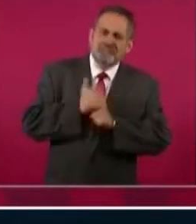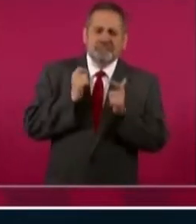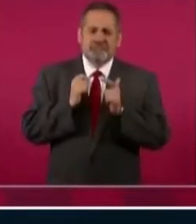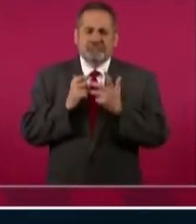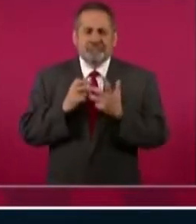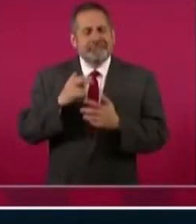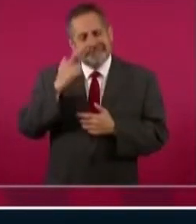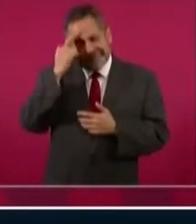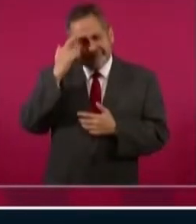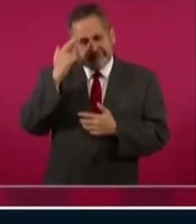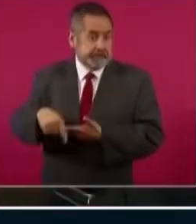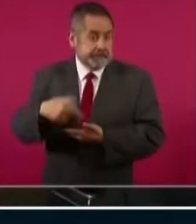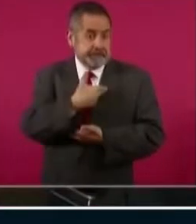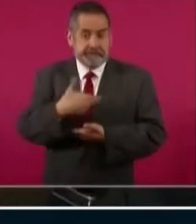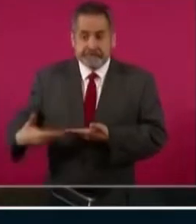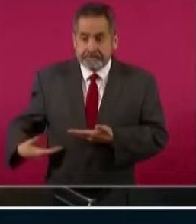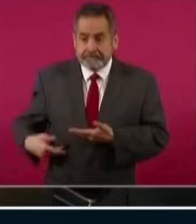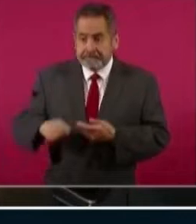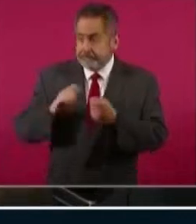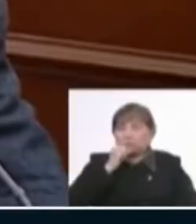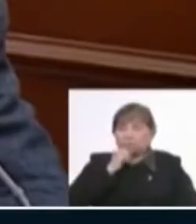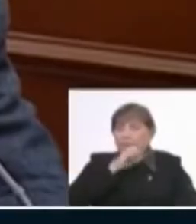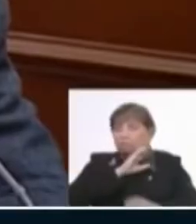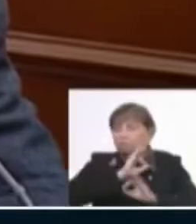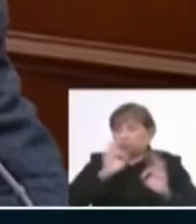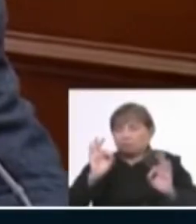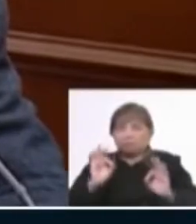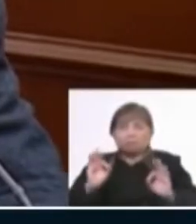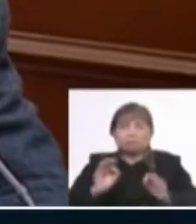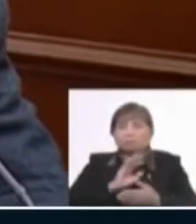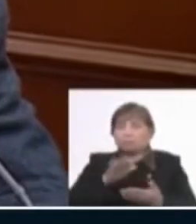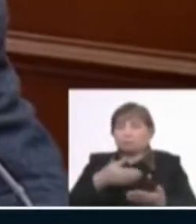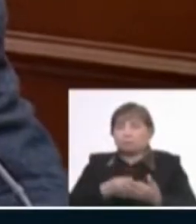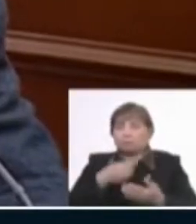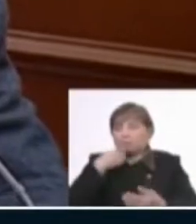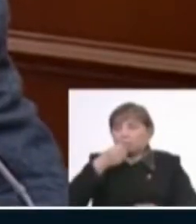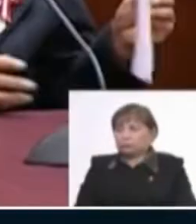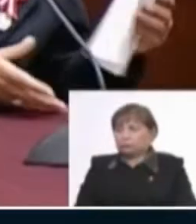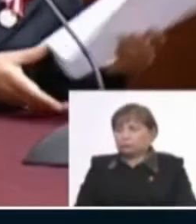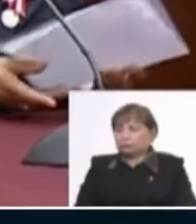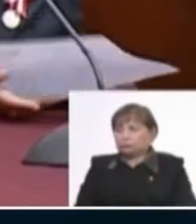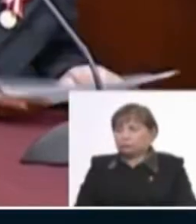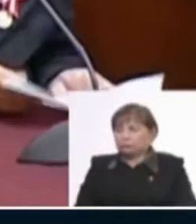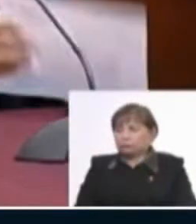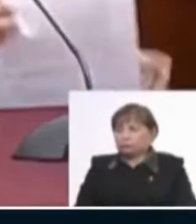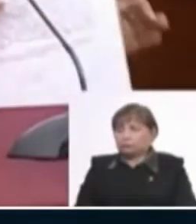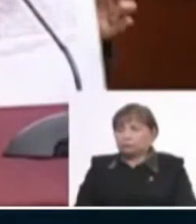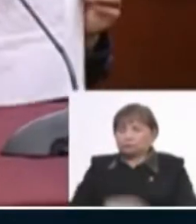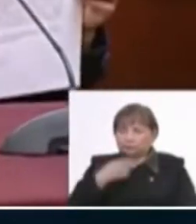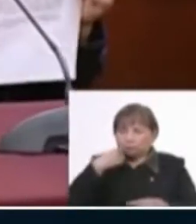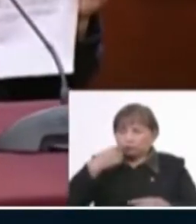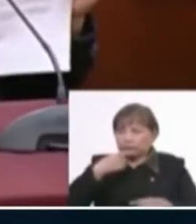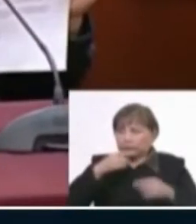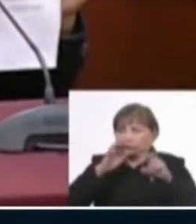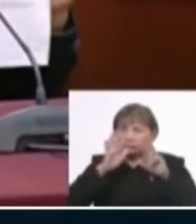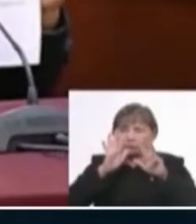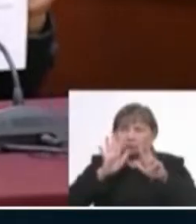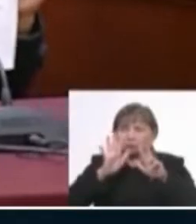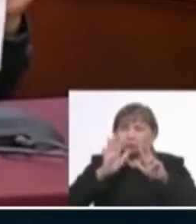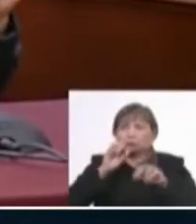en contra de su decisión de disolver el Parlamento. Y entonces, por ser un